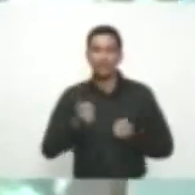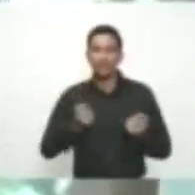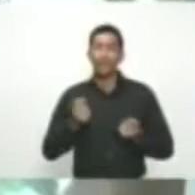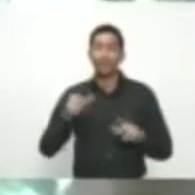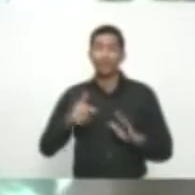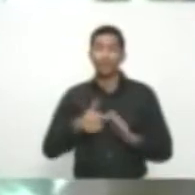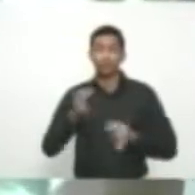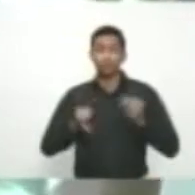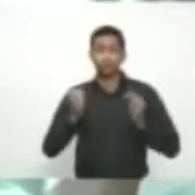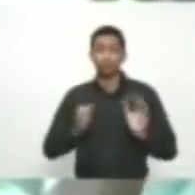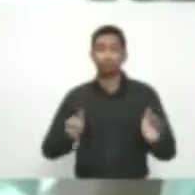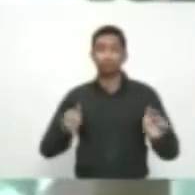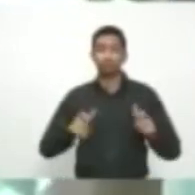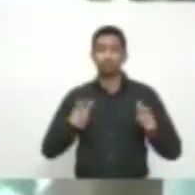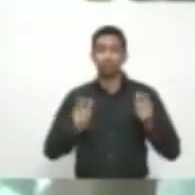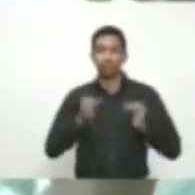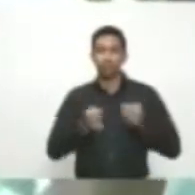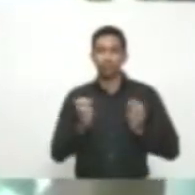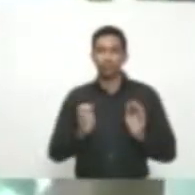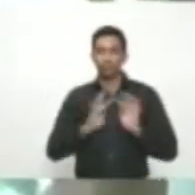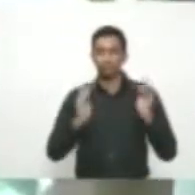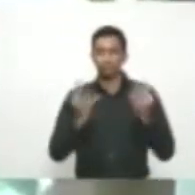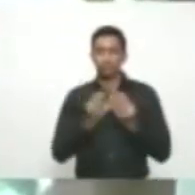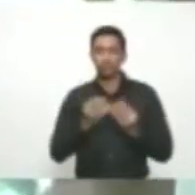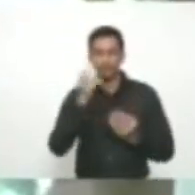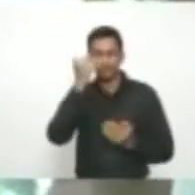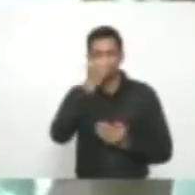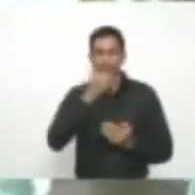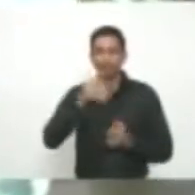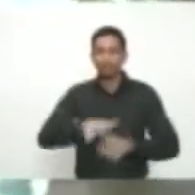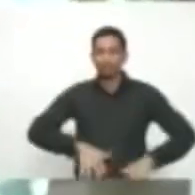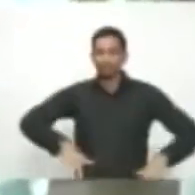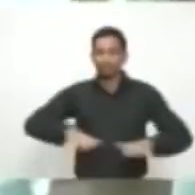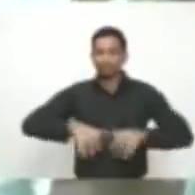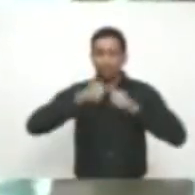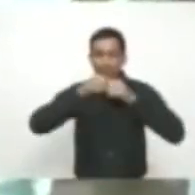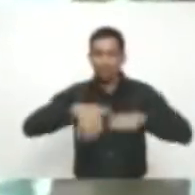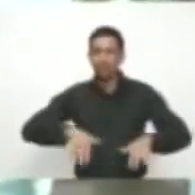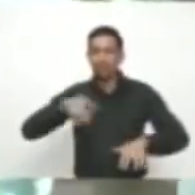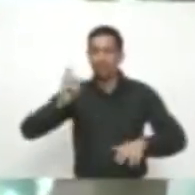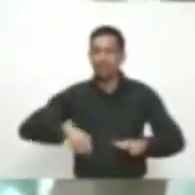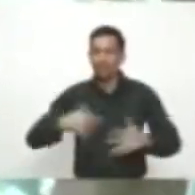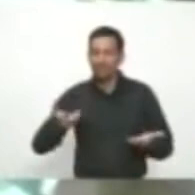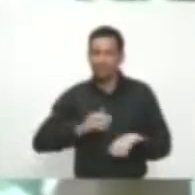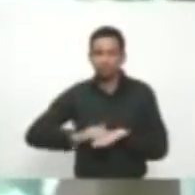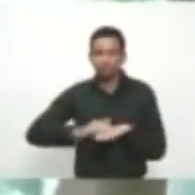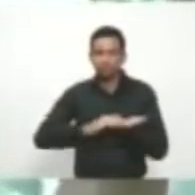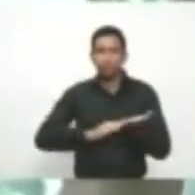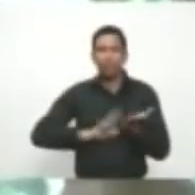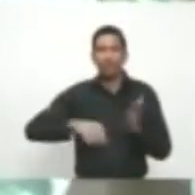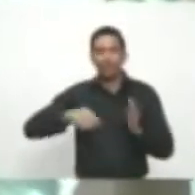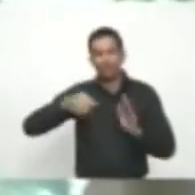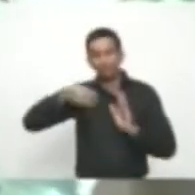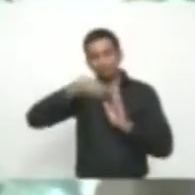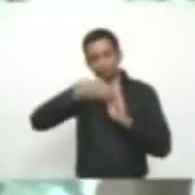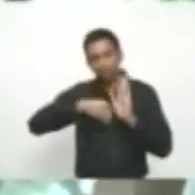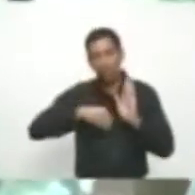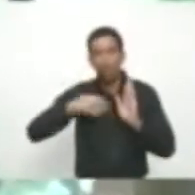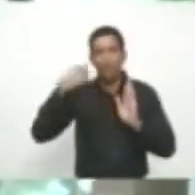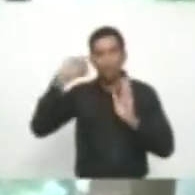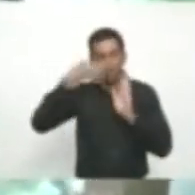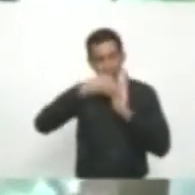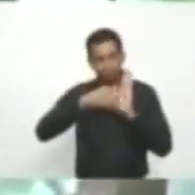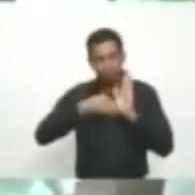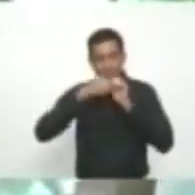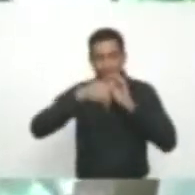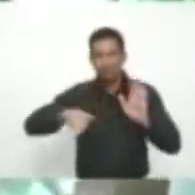parte resolutiva de la sentencia al alcalde y a la gerencia del espacio público que se generen políticas públicas eficaces, se diseñen y que